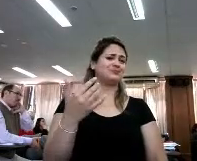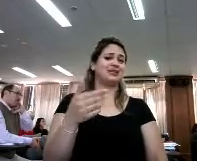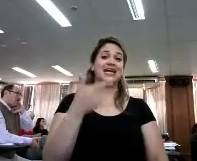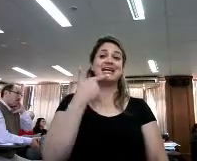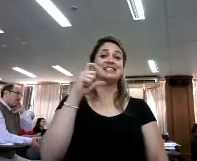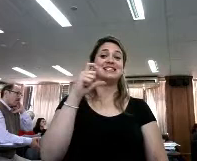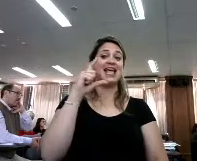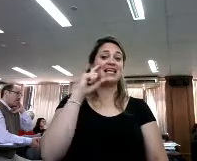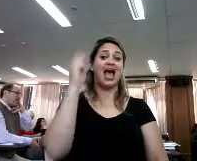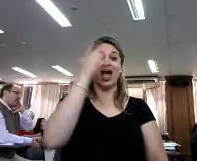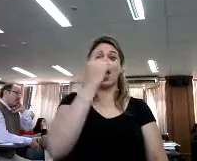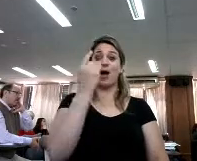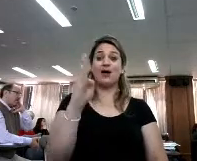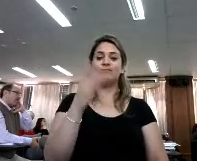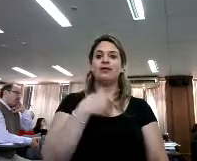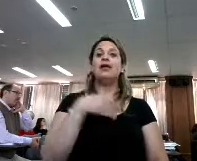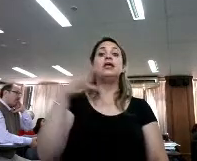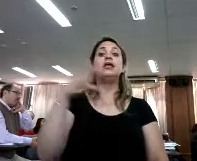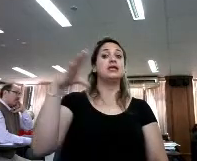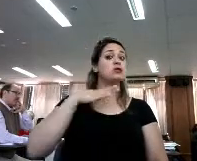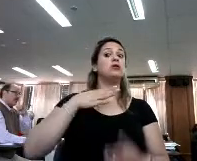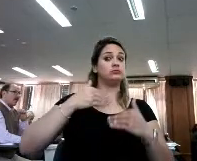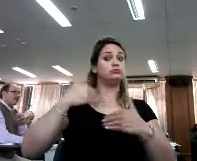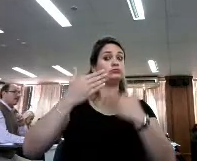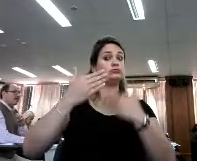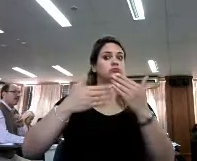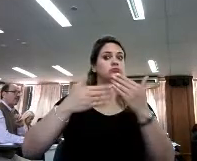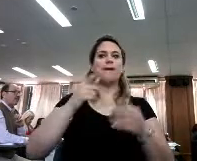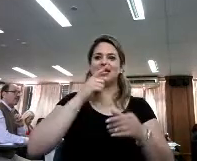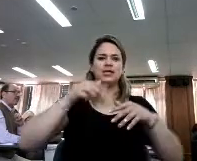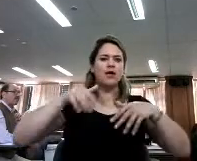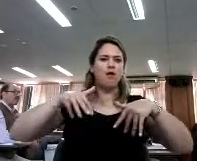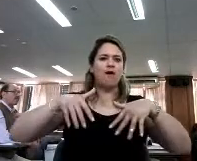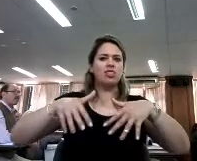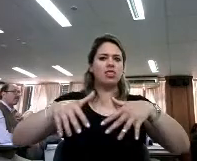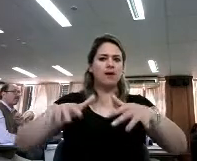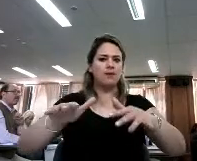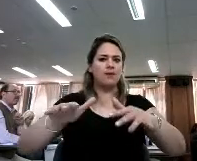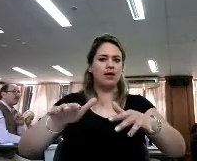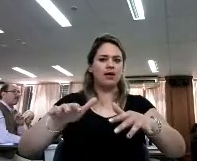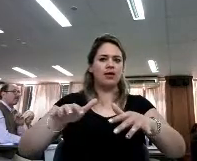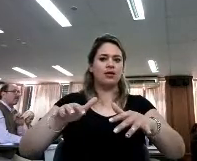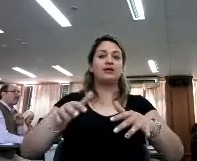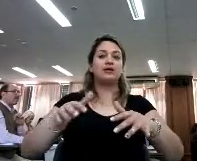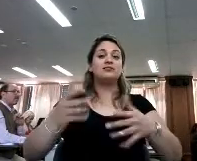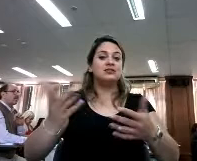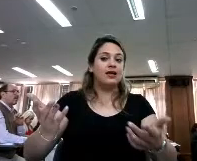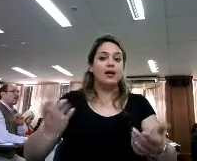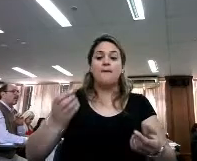Sci-Hub, que todavía se encuentra vigente como un fantasma. Where is Sci-Hub?